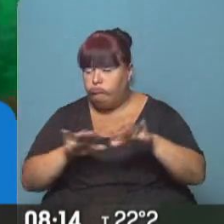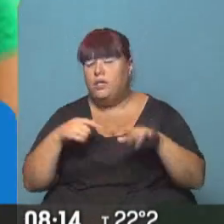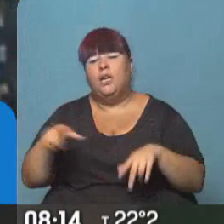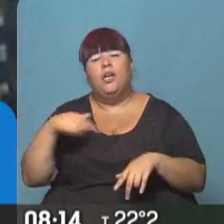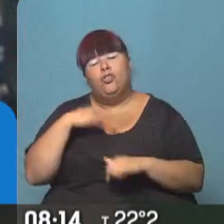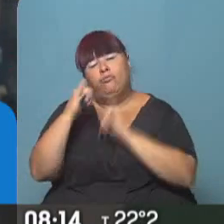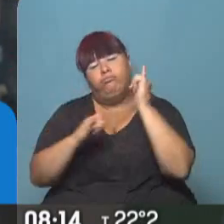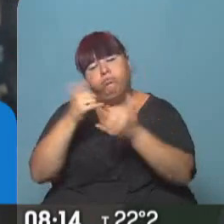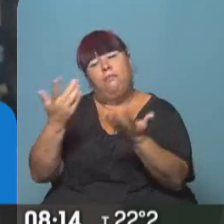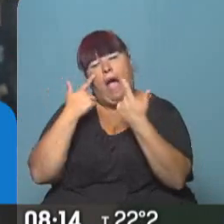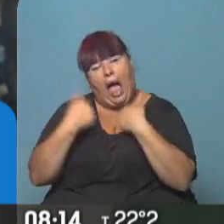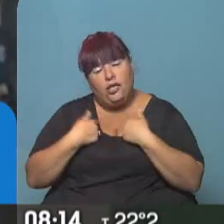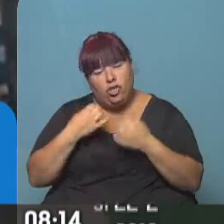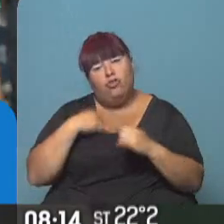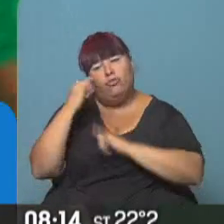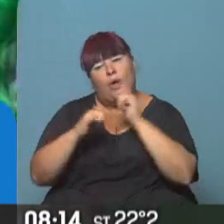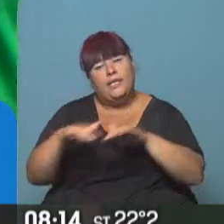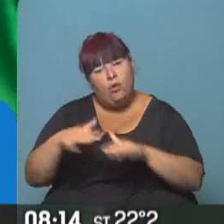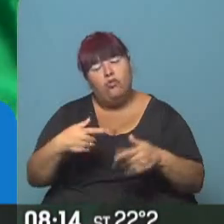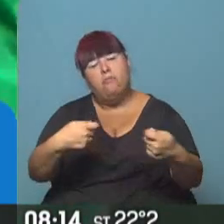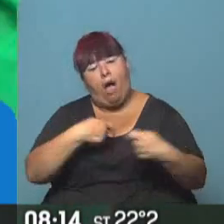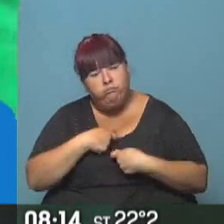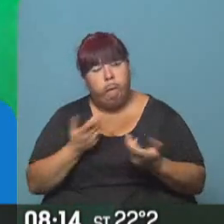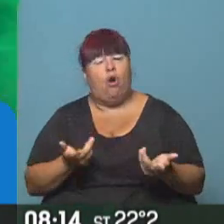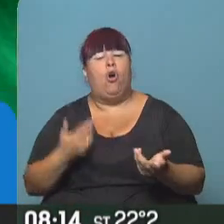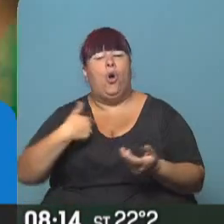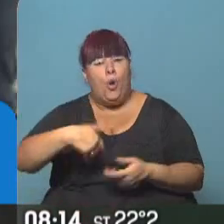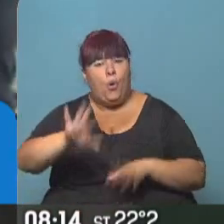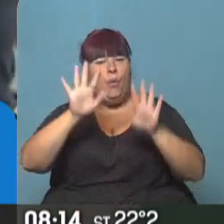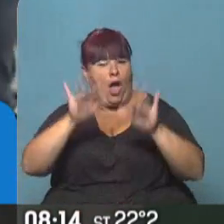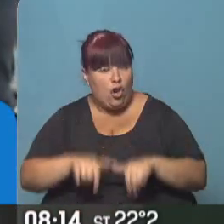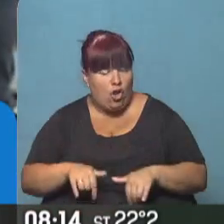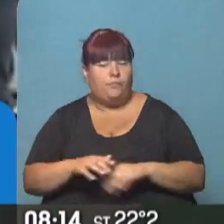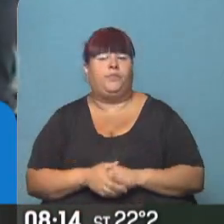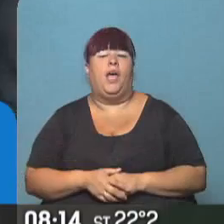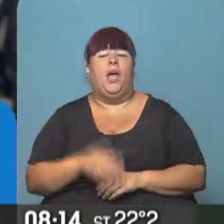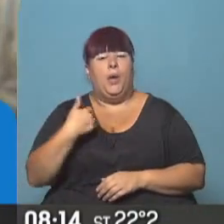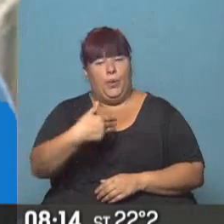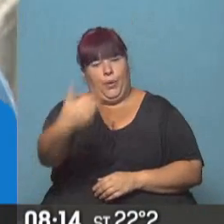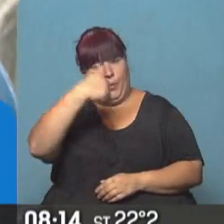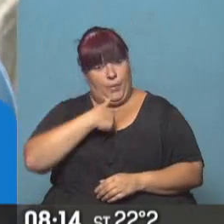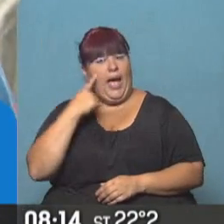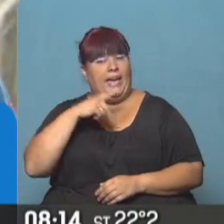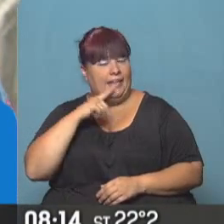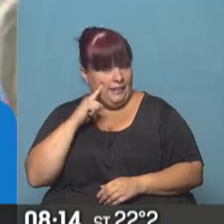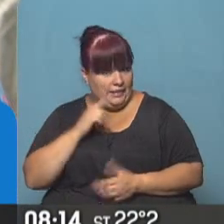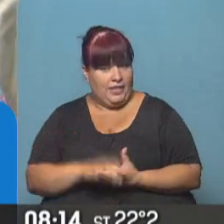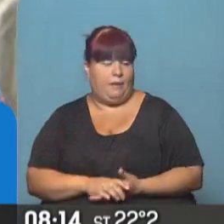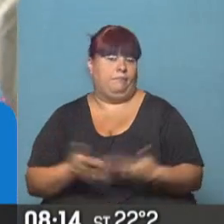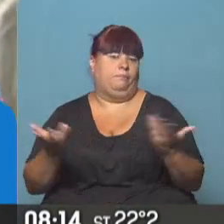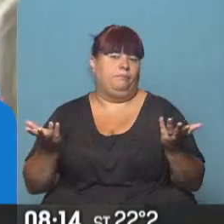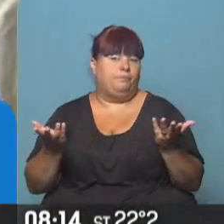Escucharon nuestra situación, se solidarizaron, van a emitir comunicados, nos van a acercarse al INTI y